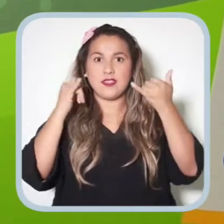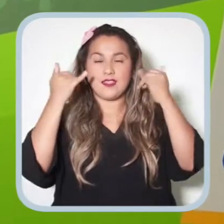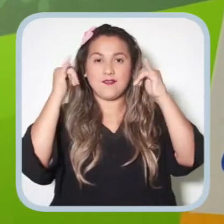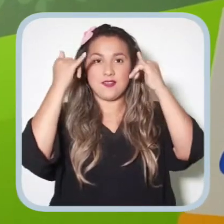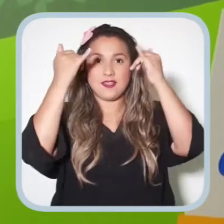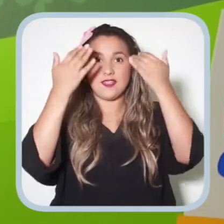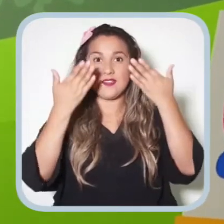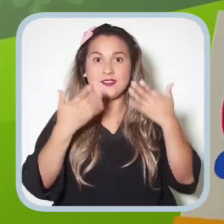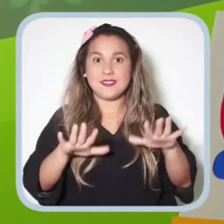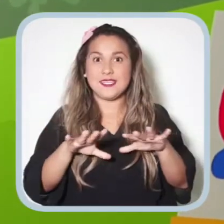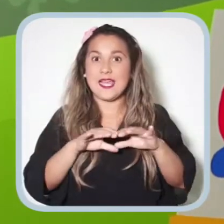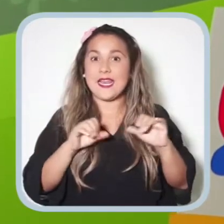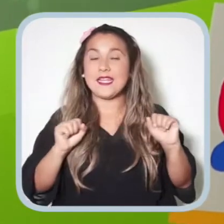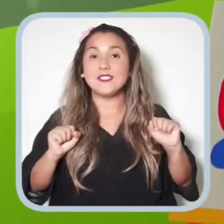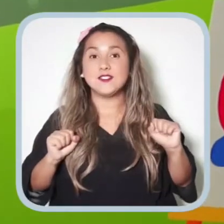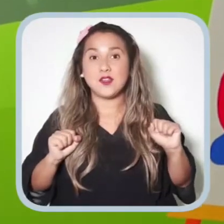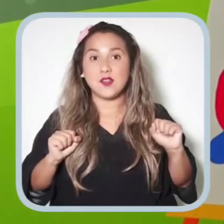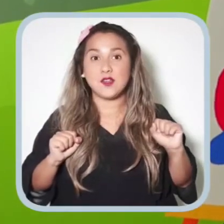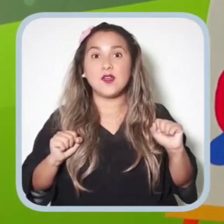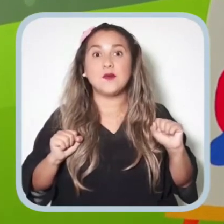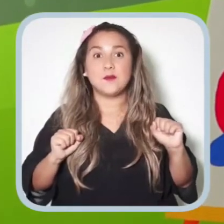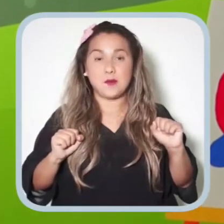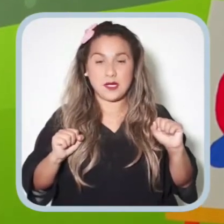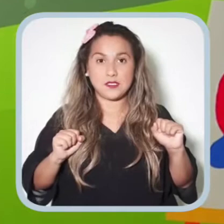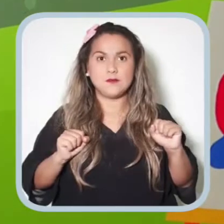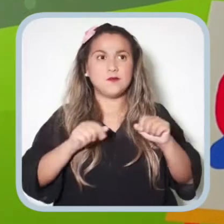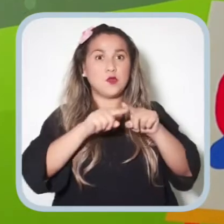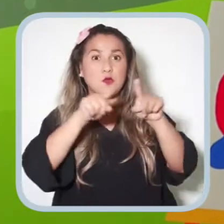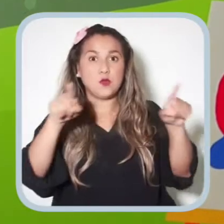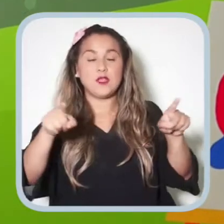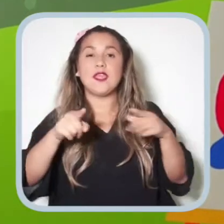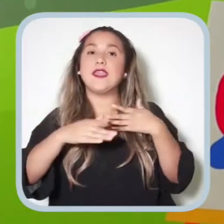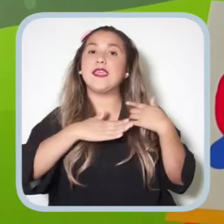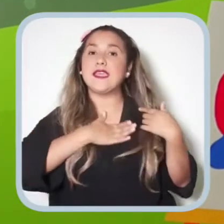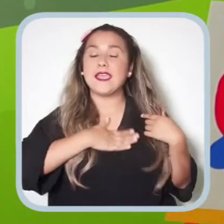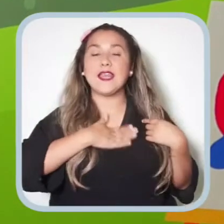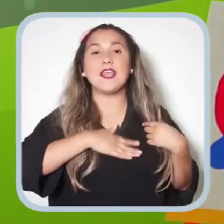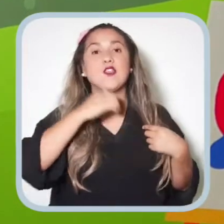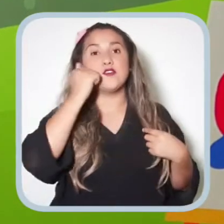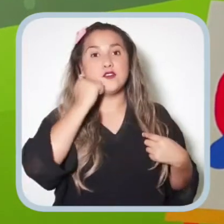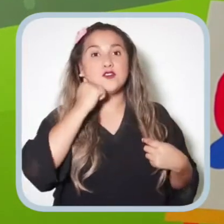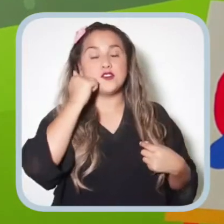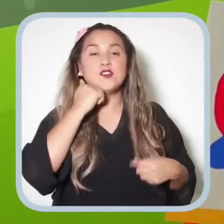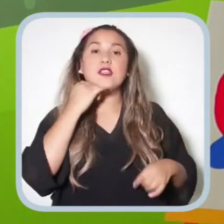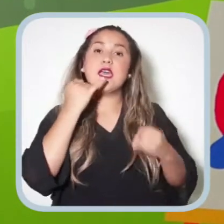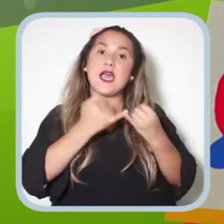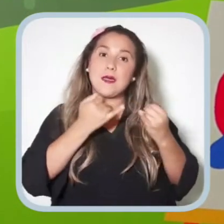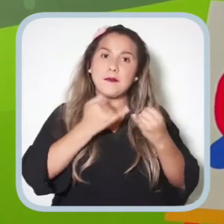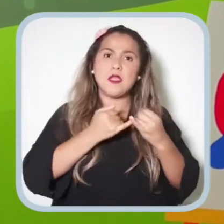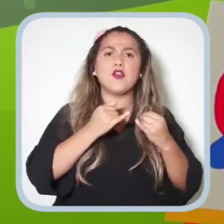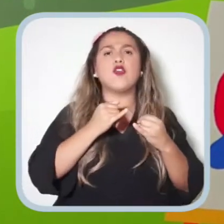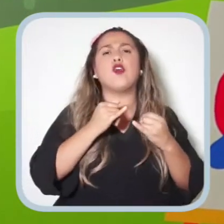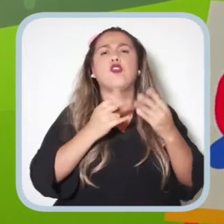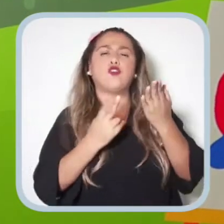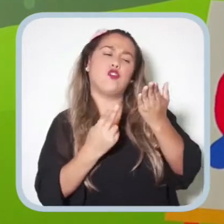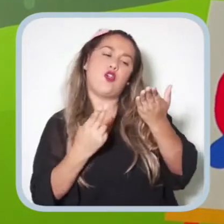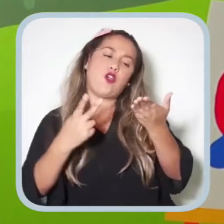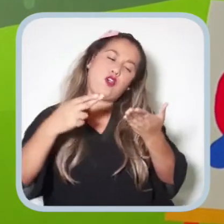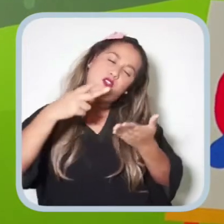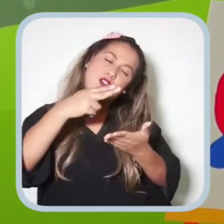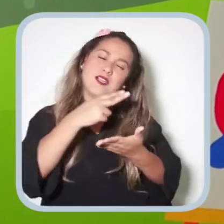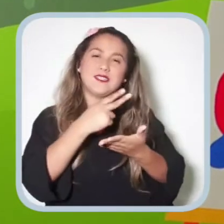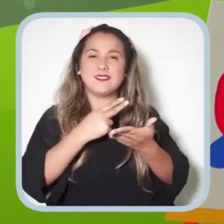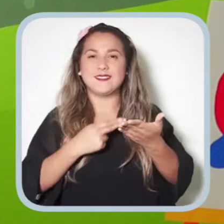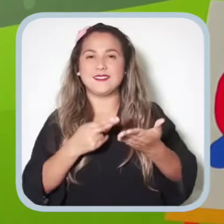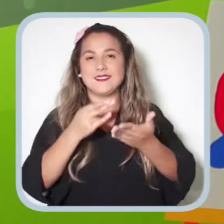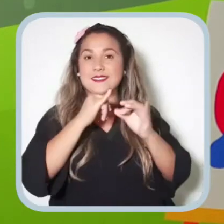listo? Pues mientras ustedes, queridos amigos, siguen cortando formas diferentes, entretenidas y divertidas para